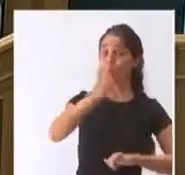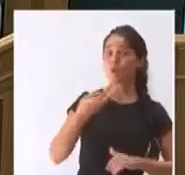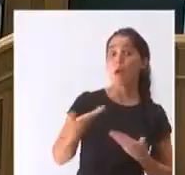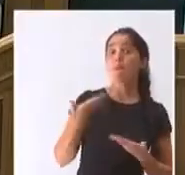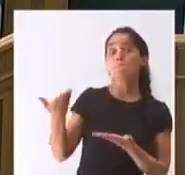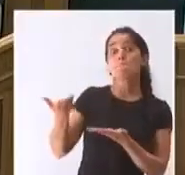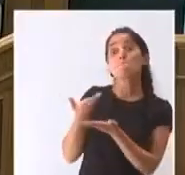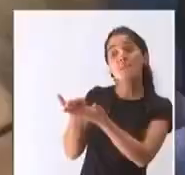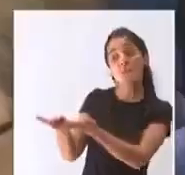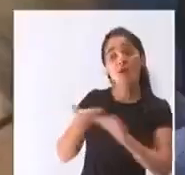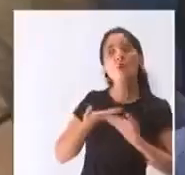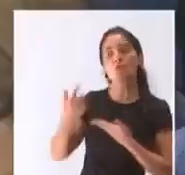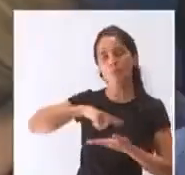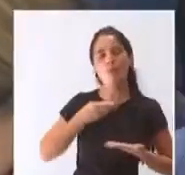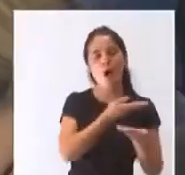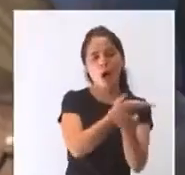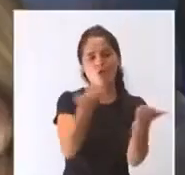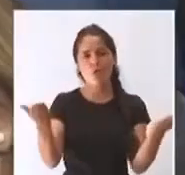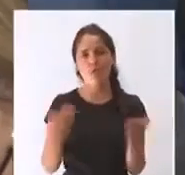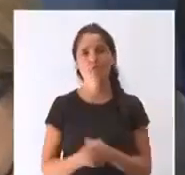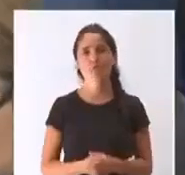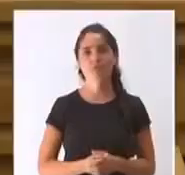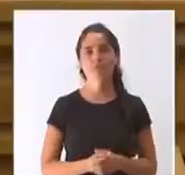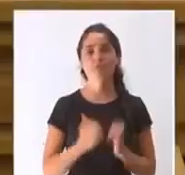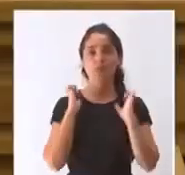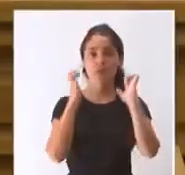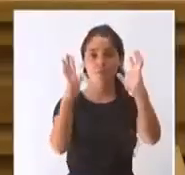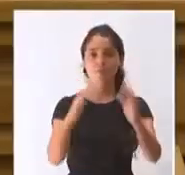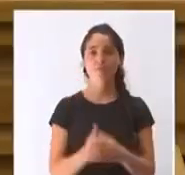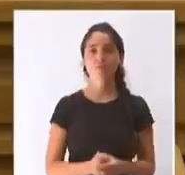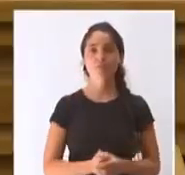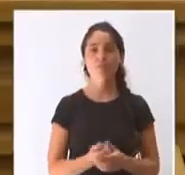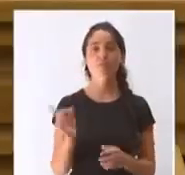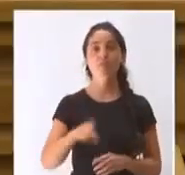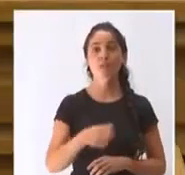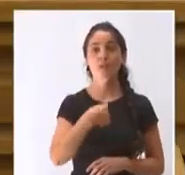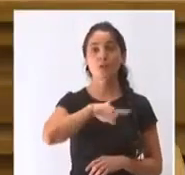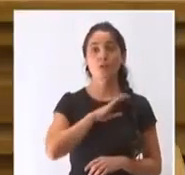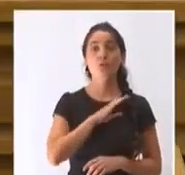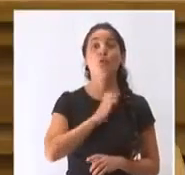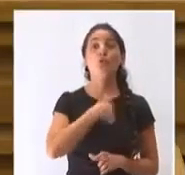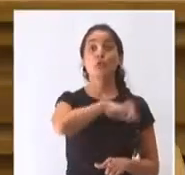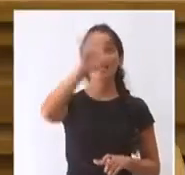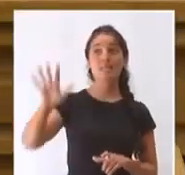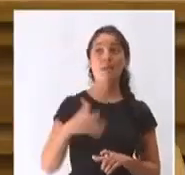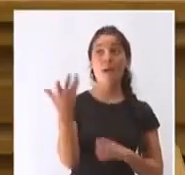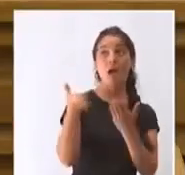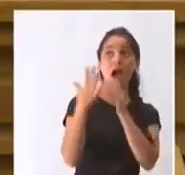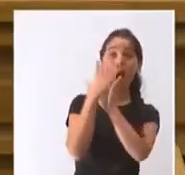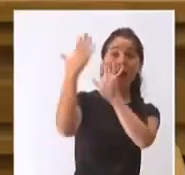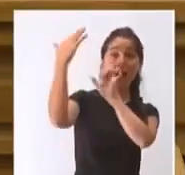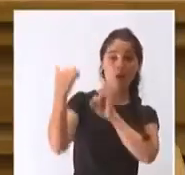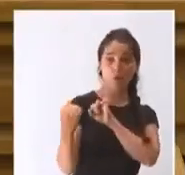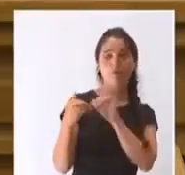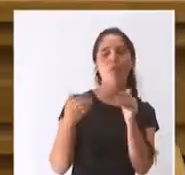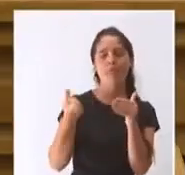vamos a acordar acordaremos acordaremos también con el estado estaría muy cerca de la